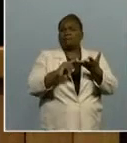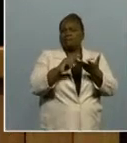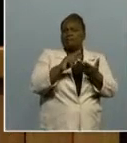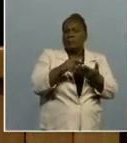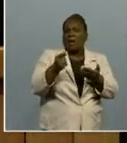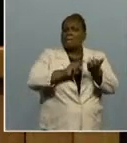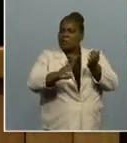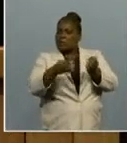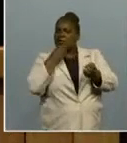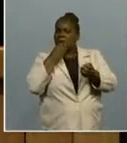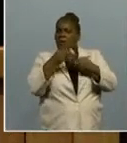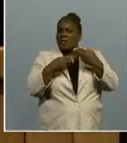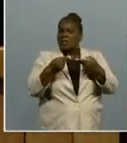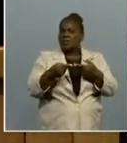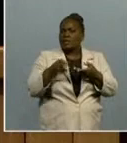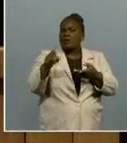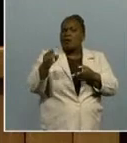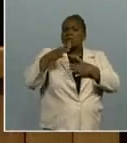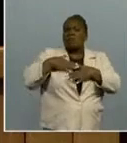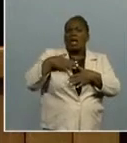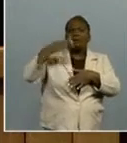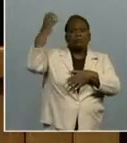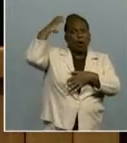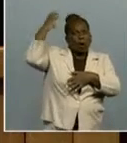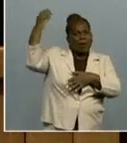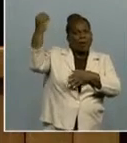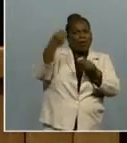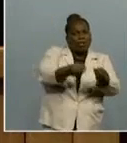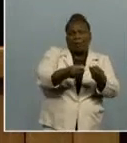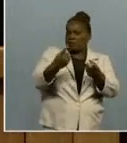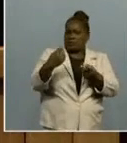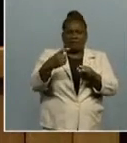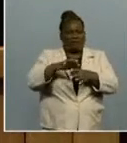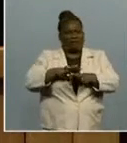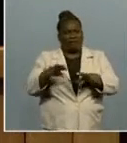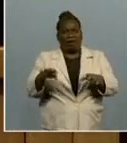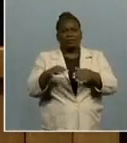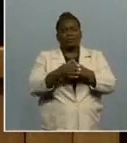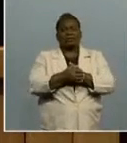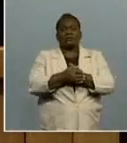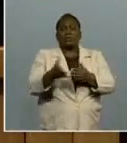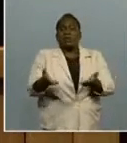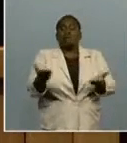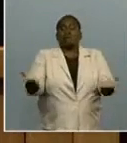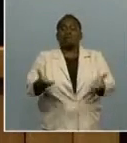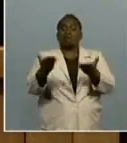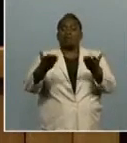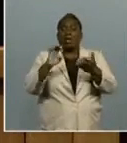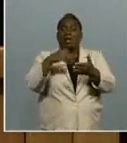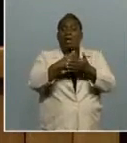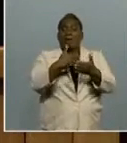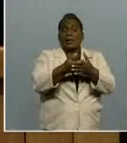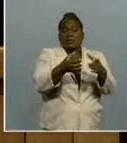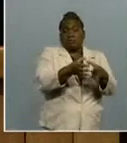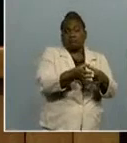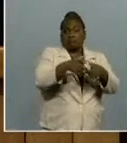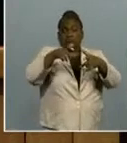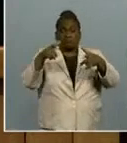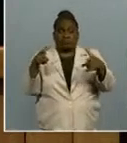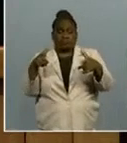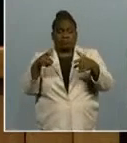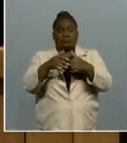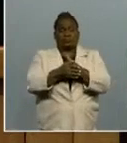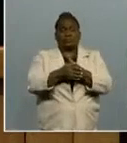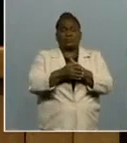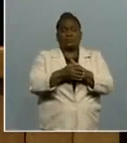actores económicos incluyendo la empresa estatal las micro pequeñas y medianas empresas y las cooperativas osea